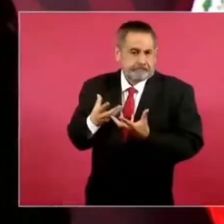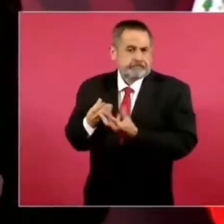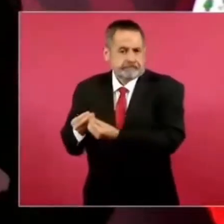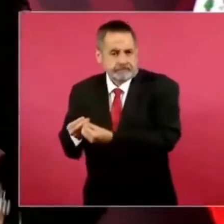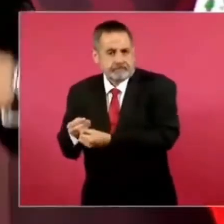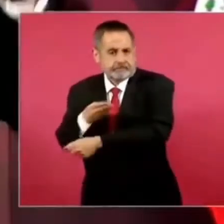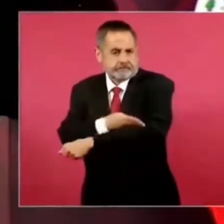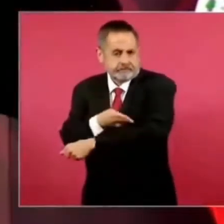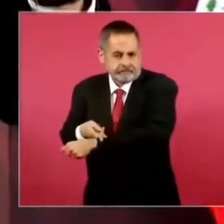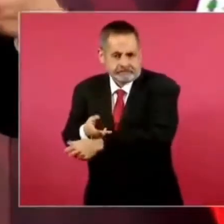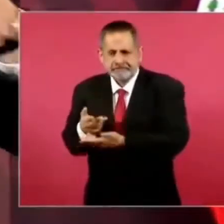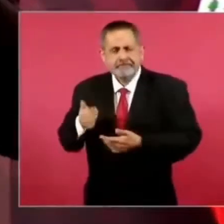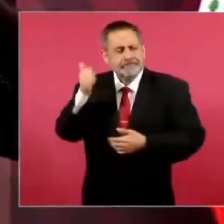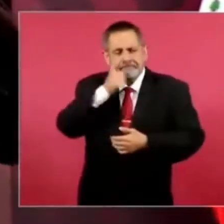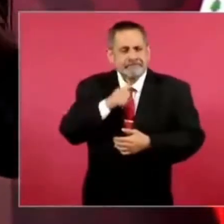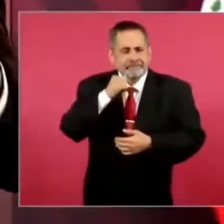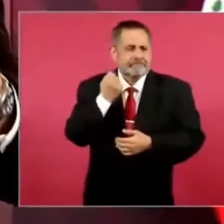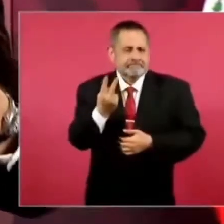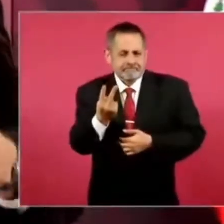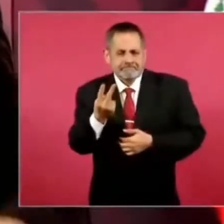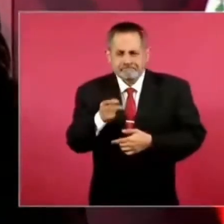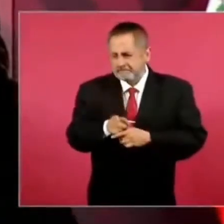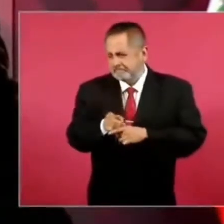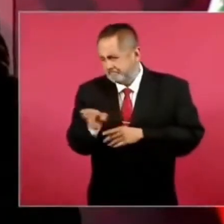Ya, siempre,